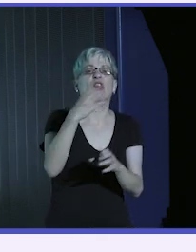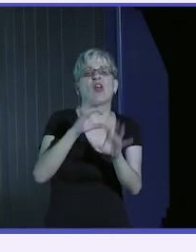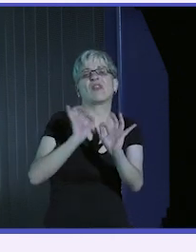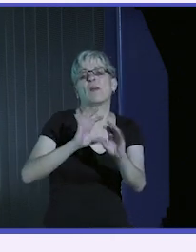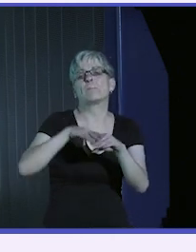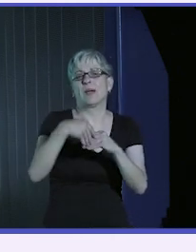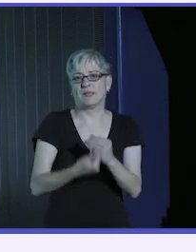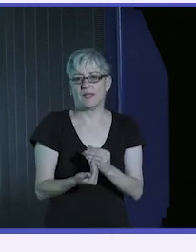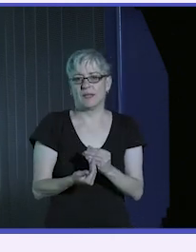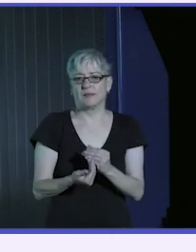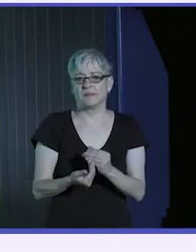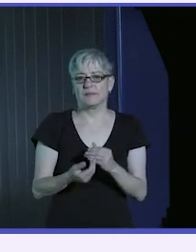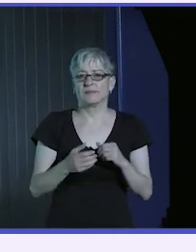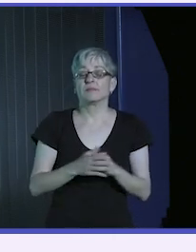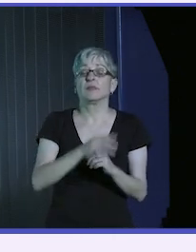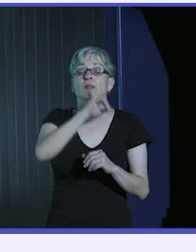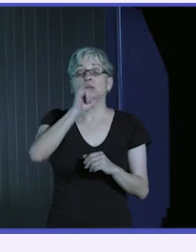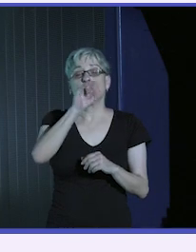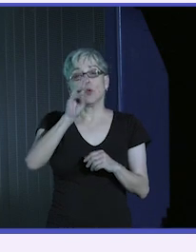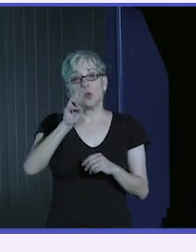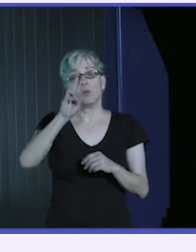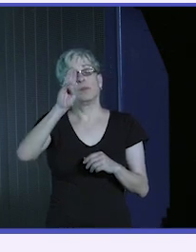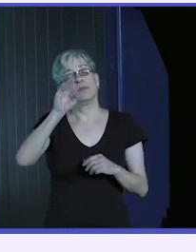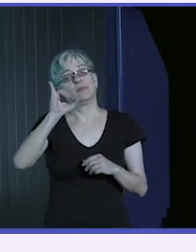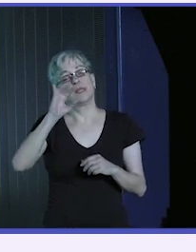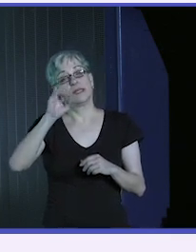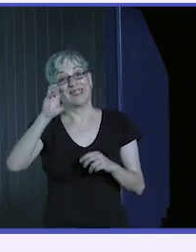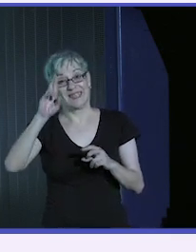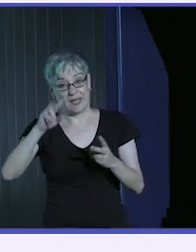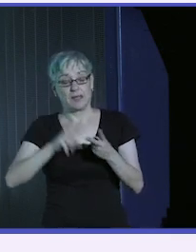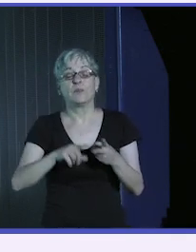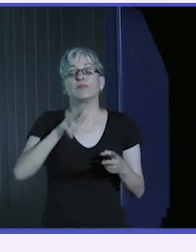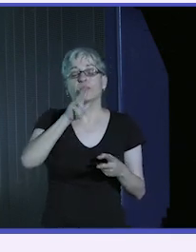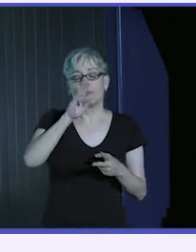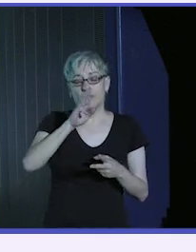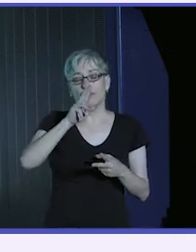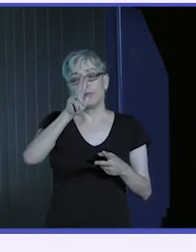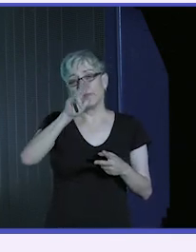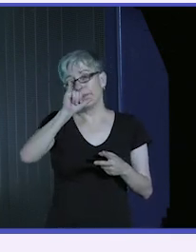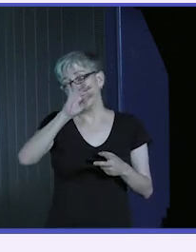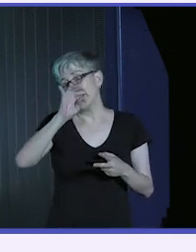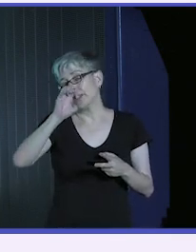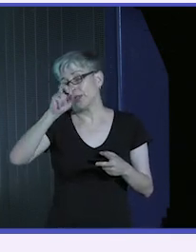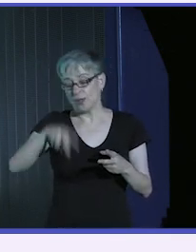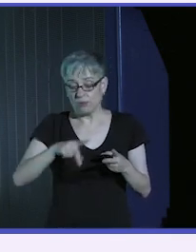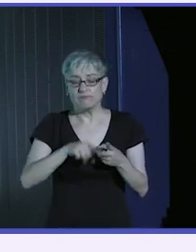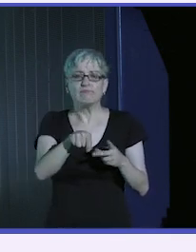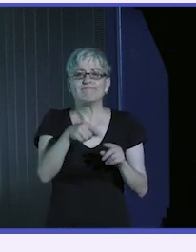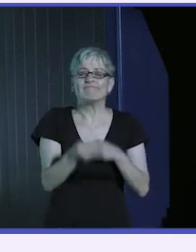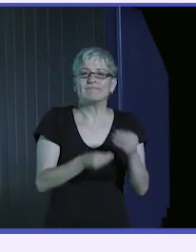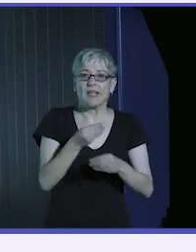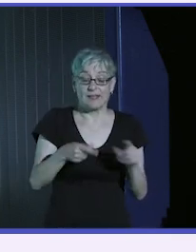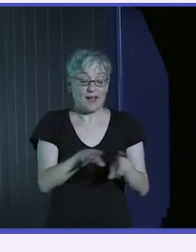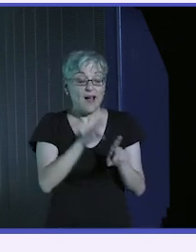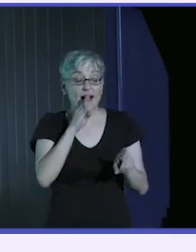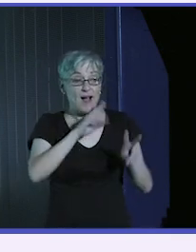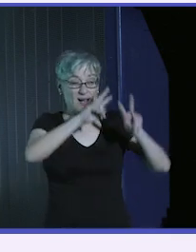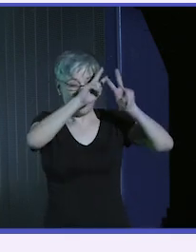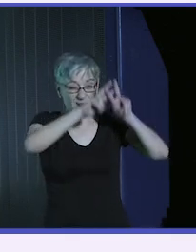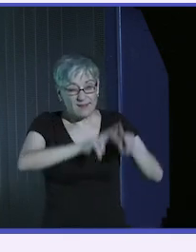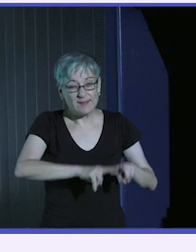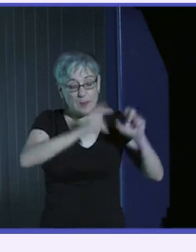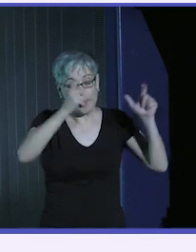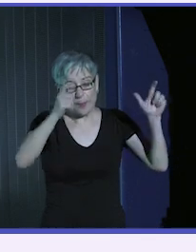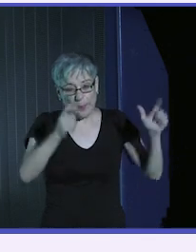a ver, en Jupyter, con Python, hay un modelo predefinido de IA que lo que hace es ese screening que hemos visto que reduce todas